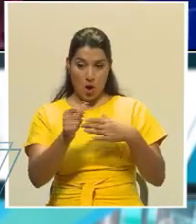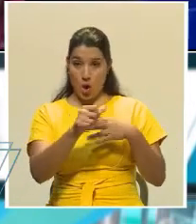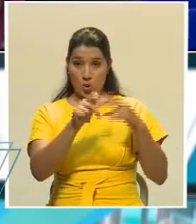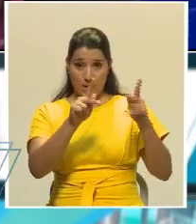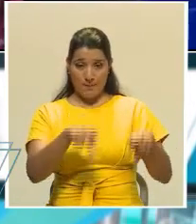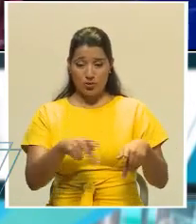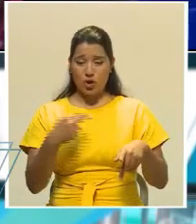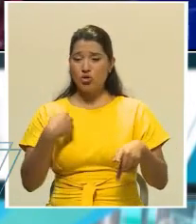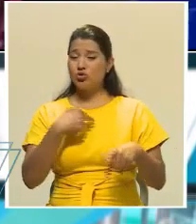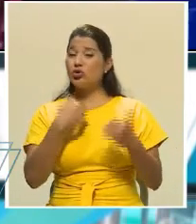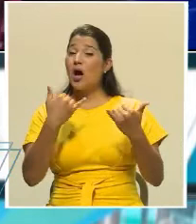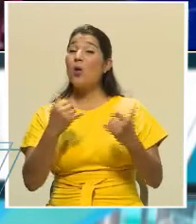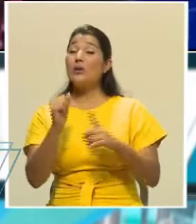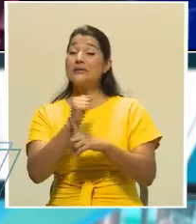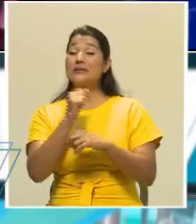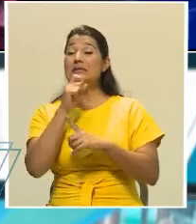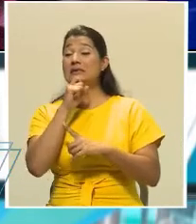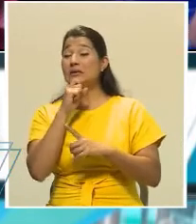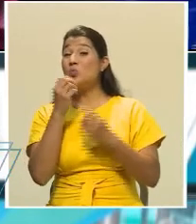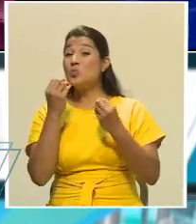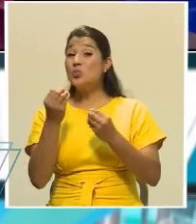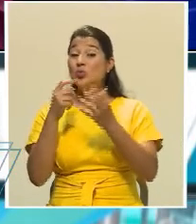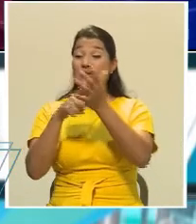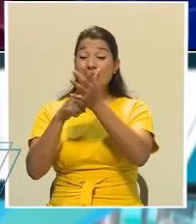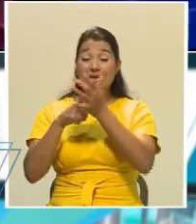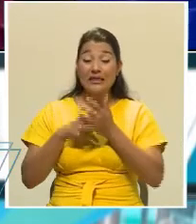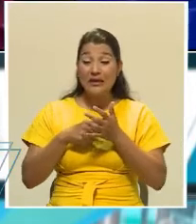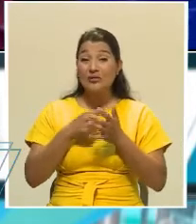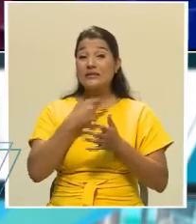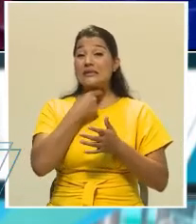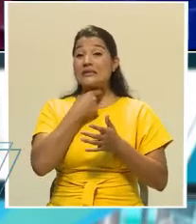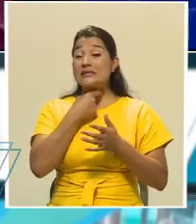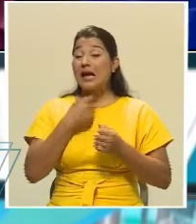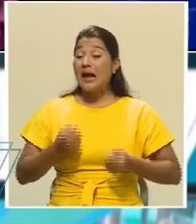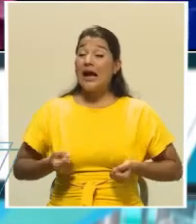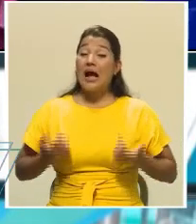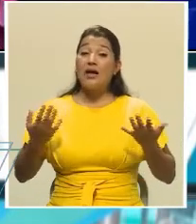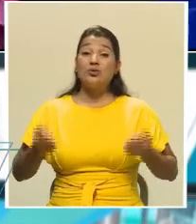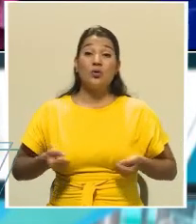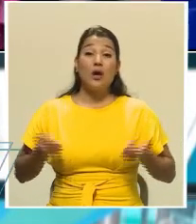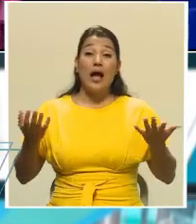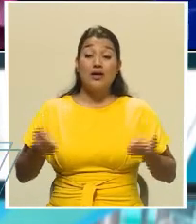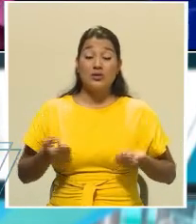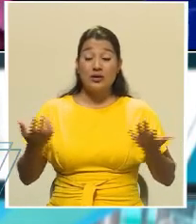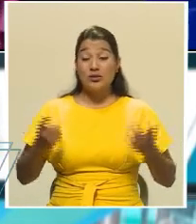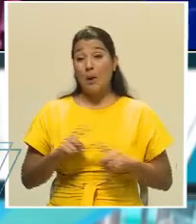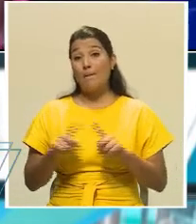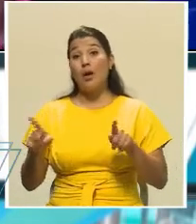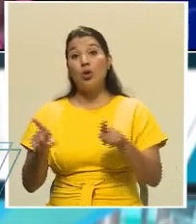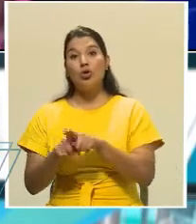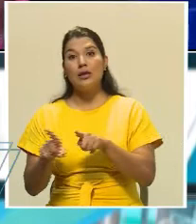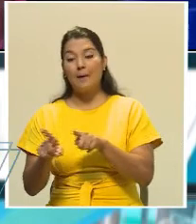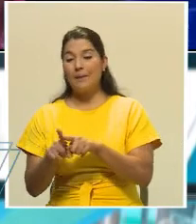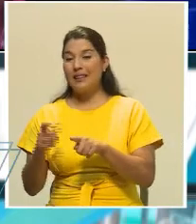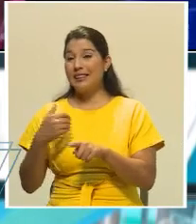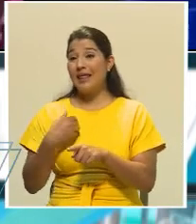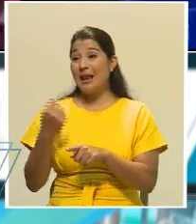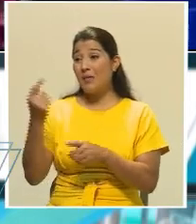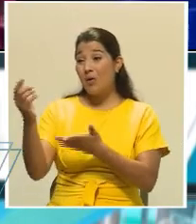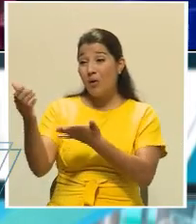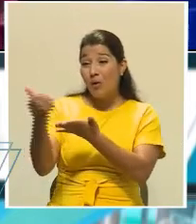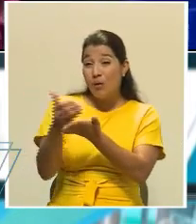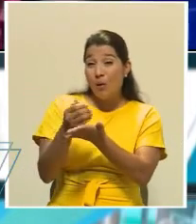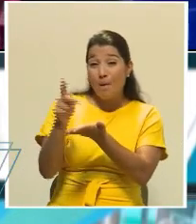bastante sombría, estamos muy endeudados, con unos gastos que no disminuyen, pero además tenemos unos ingresos que se nos fueron al suelo,